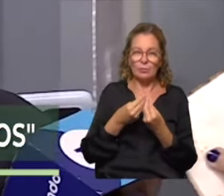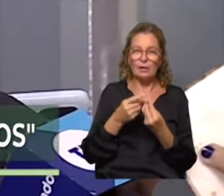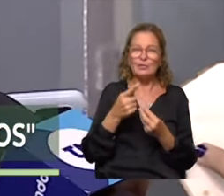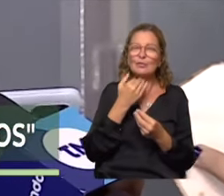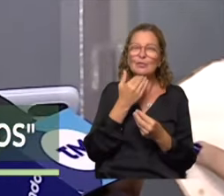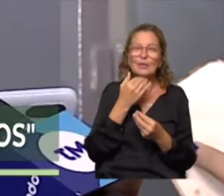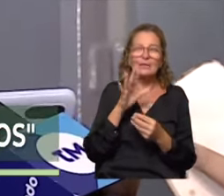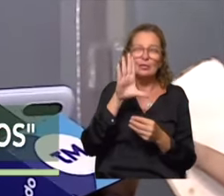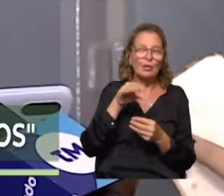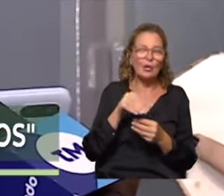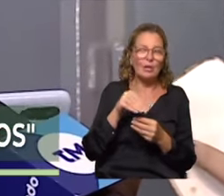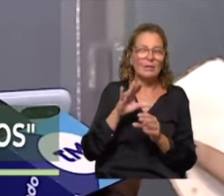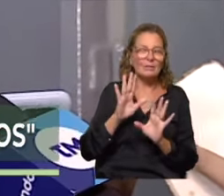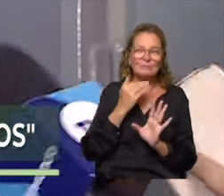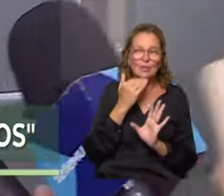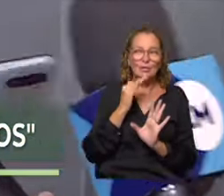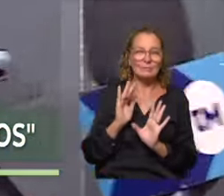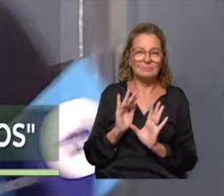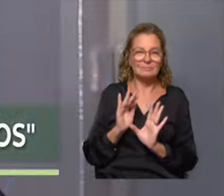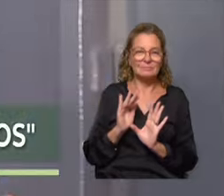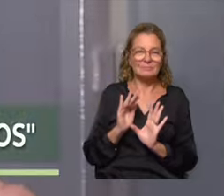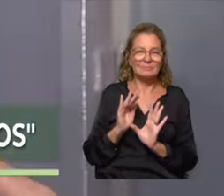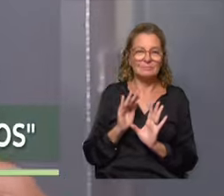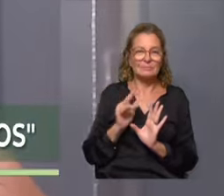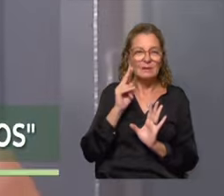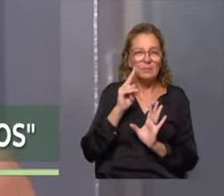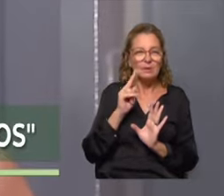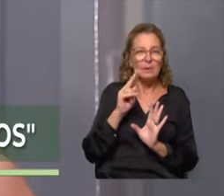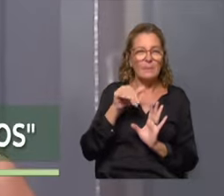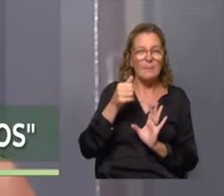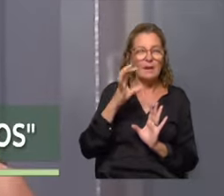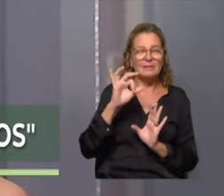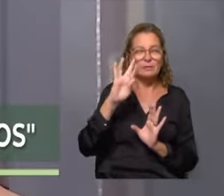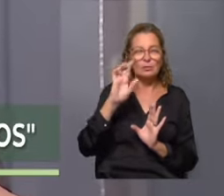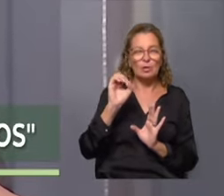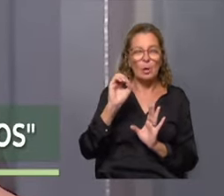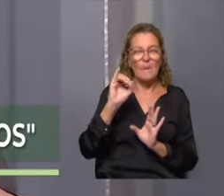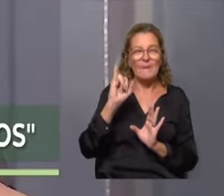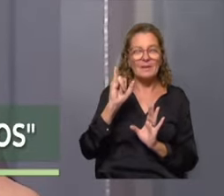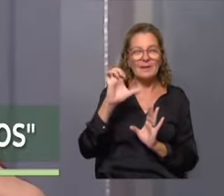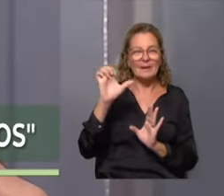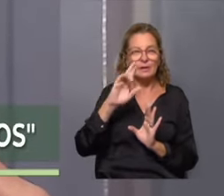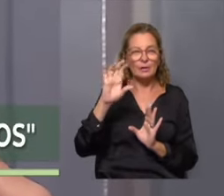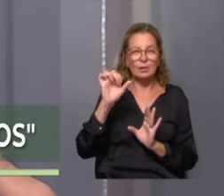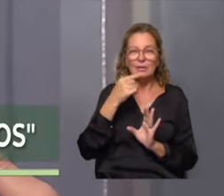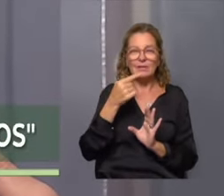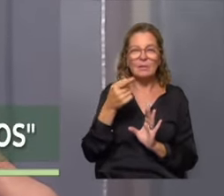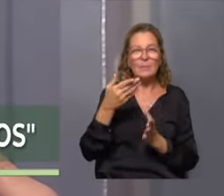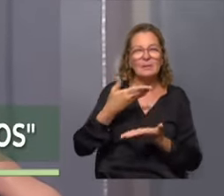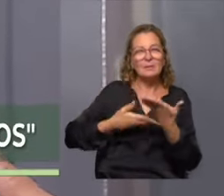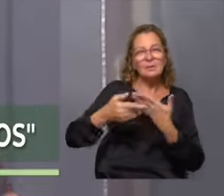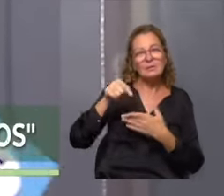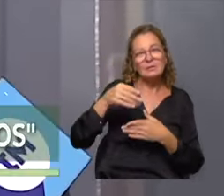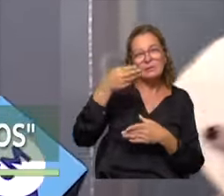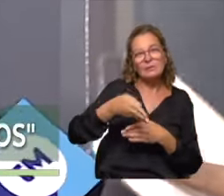decirle si son exactamente todas ellas. Vimos entrar a Jonathan Mastropiero, que es una de las víctimas conocidas públicamente, ¿cuál fue su participación en esta